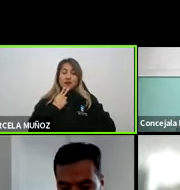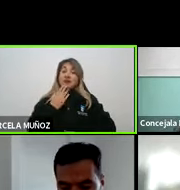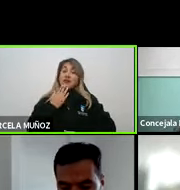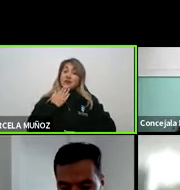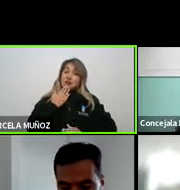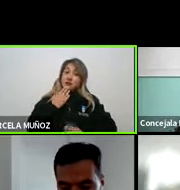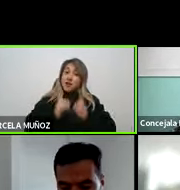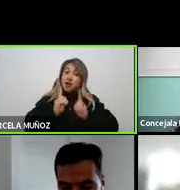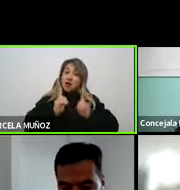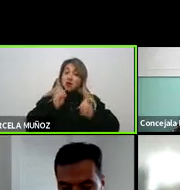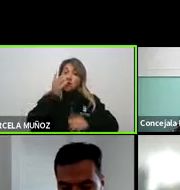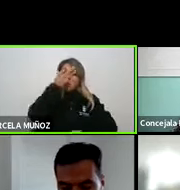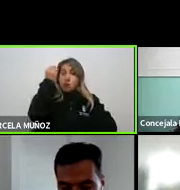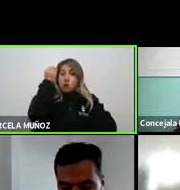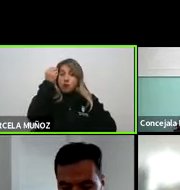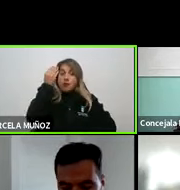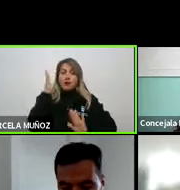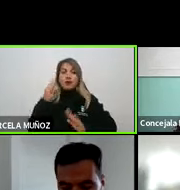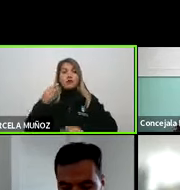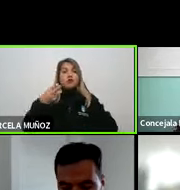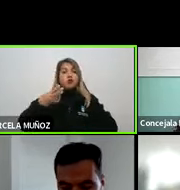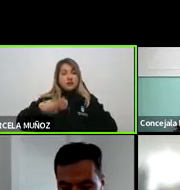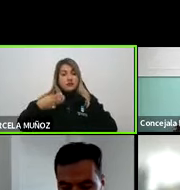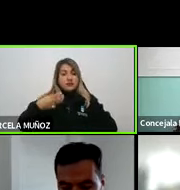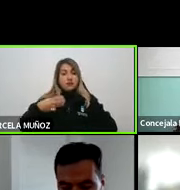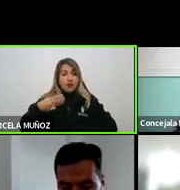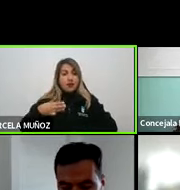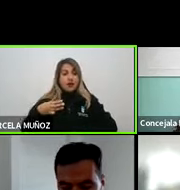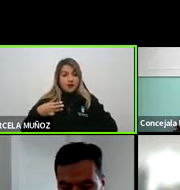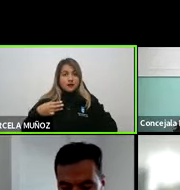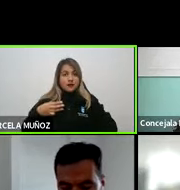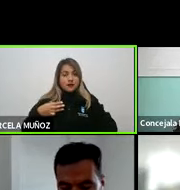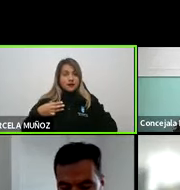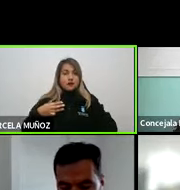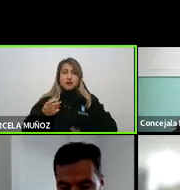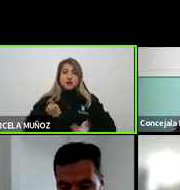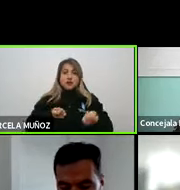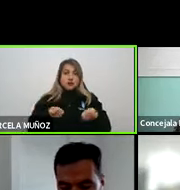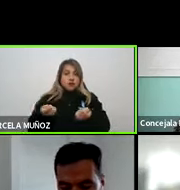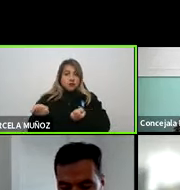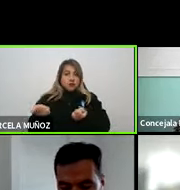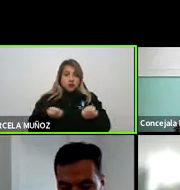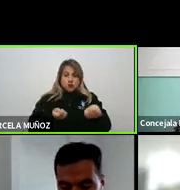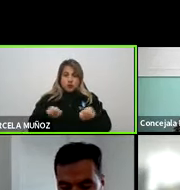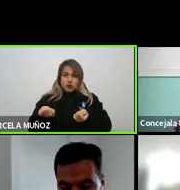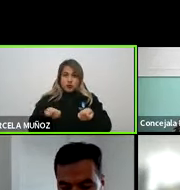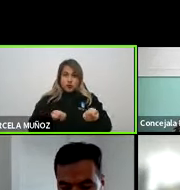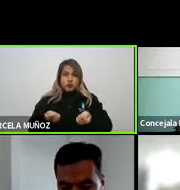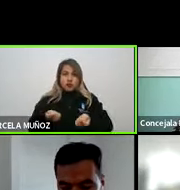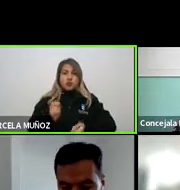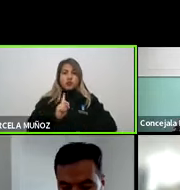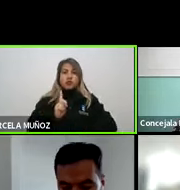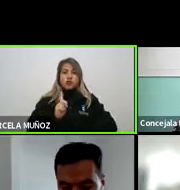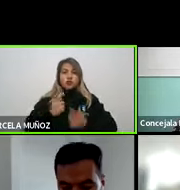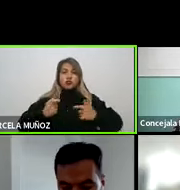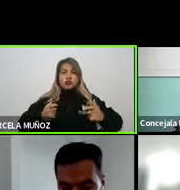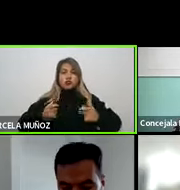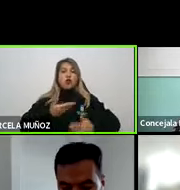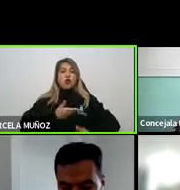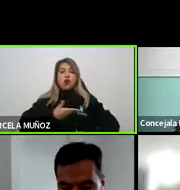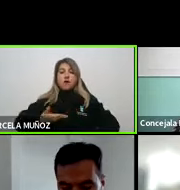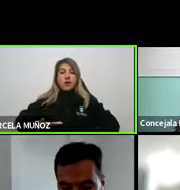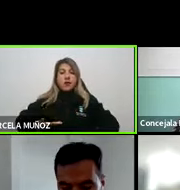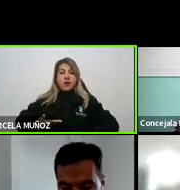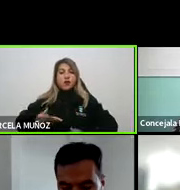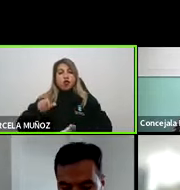a algunos, que las municipalidades son meramente administradores. Y no somos finalmente gobiernos locales donde podamos